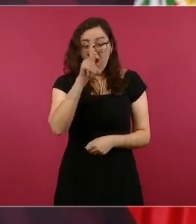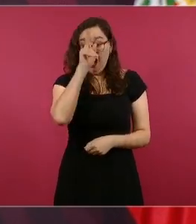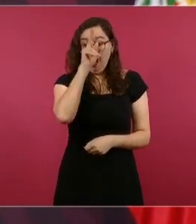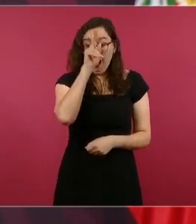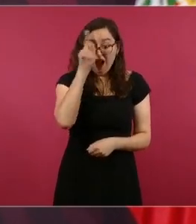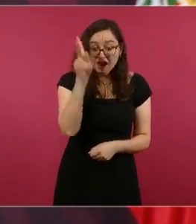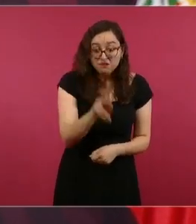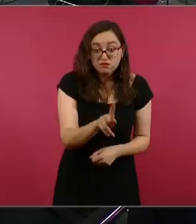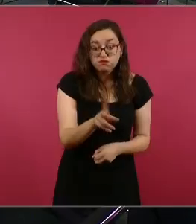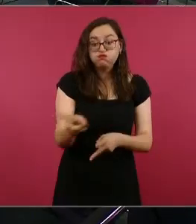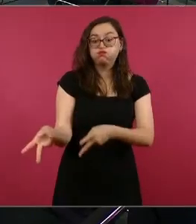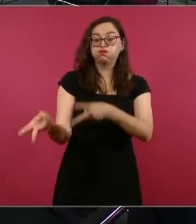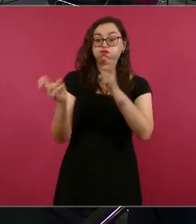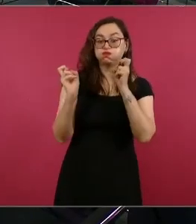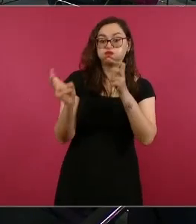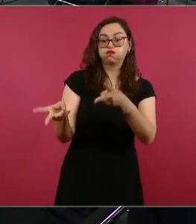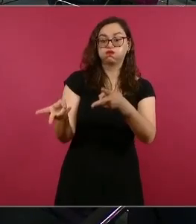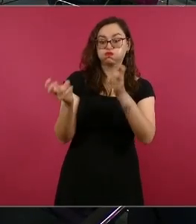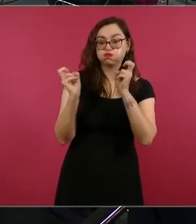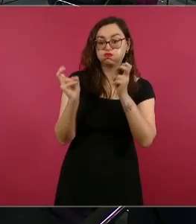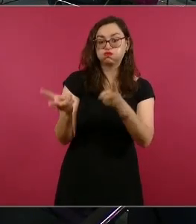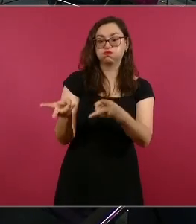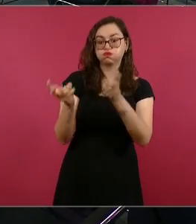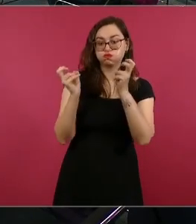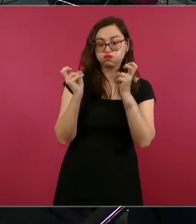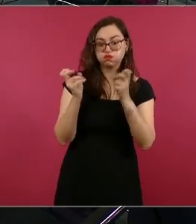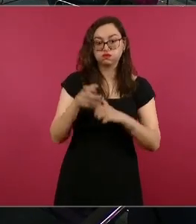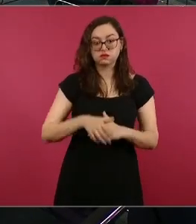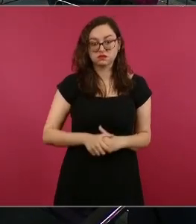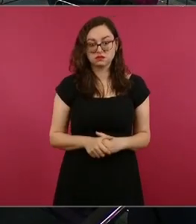Los presidentes posrevolucionarios